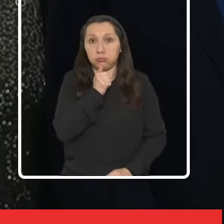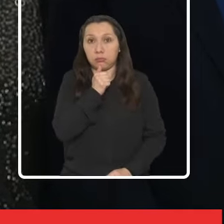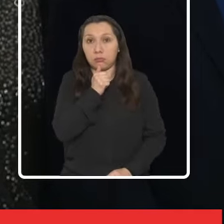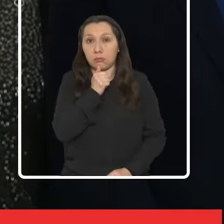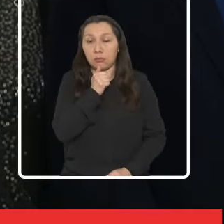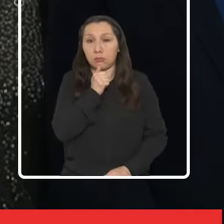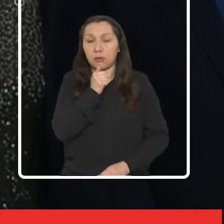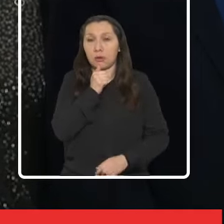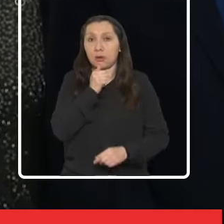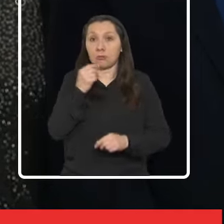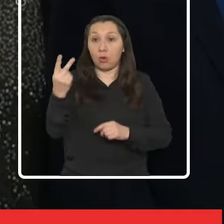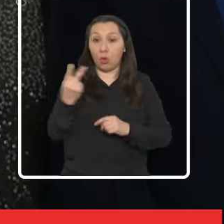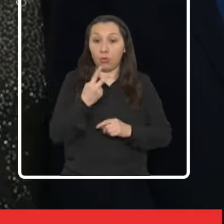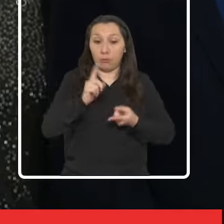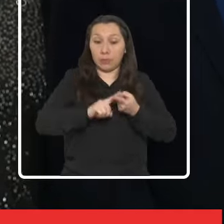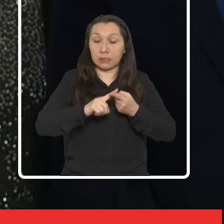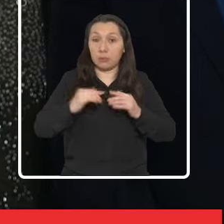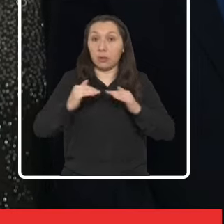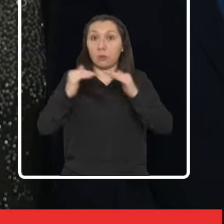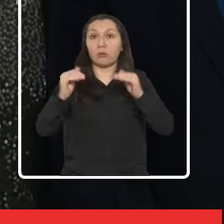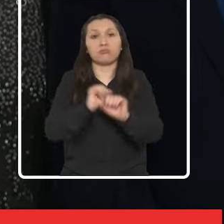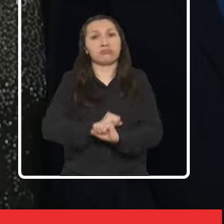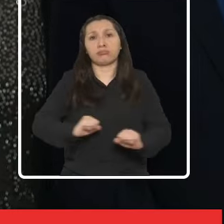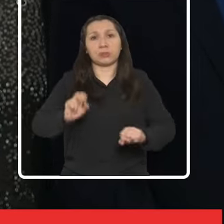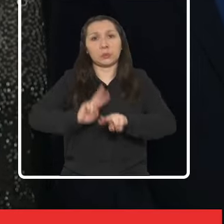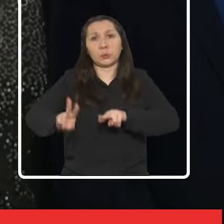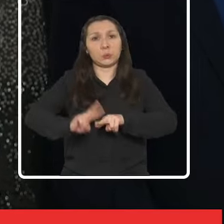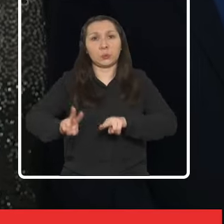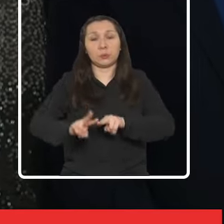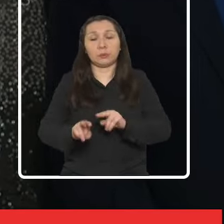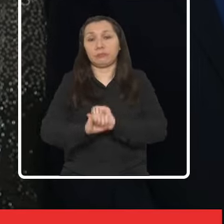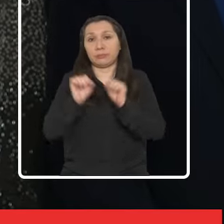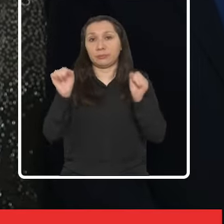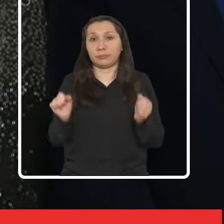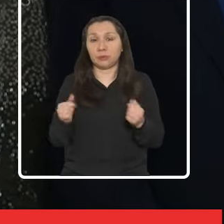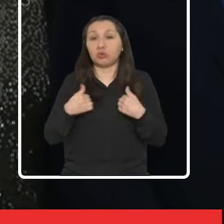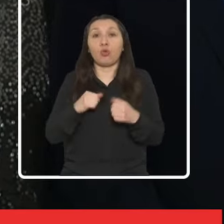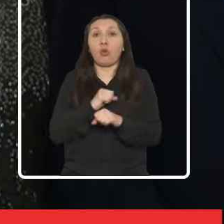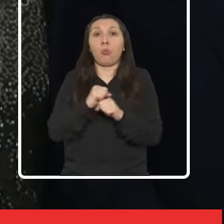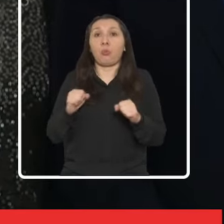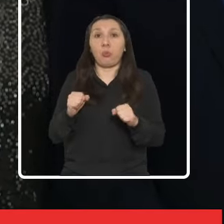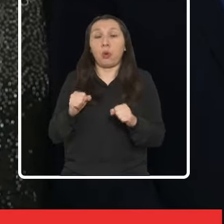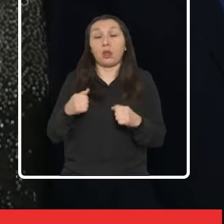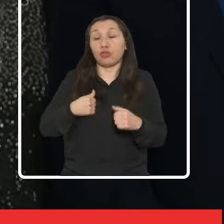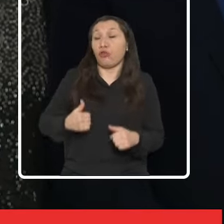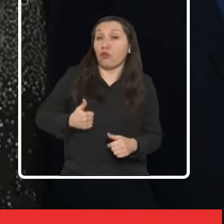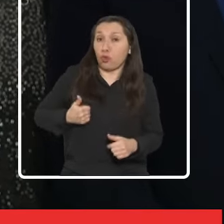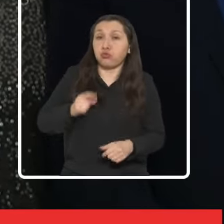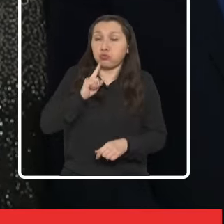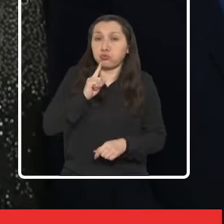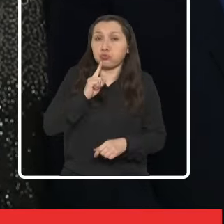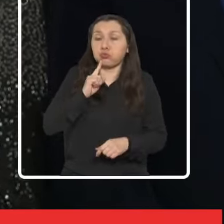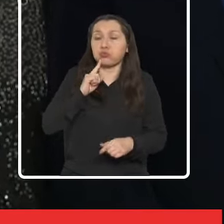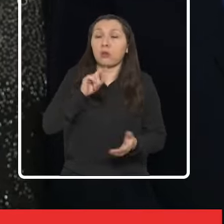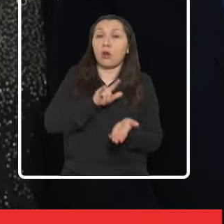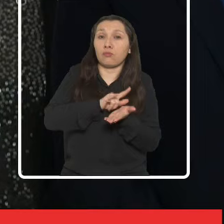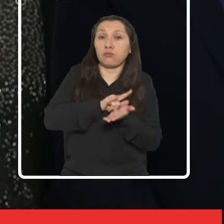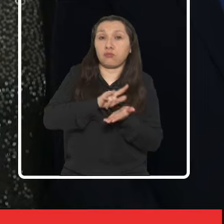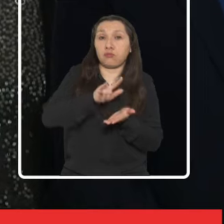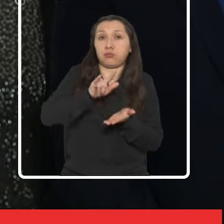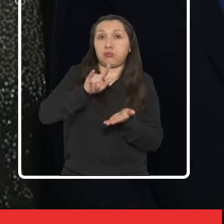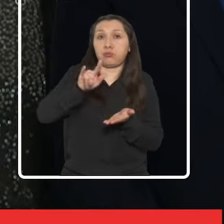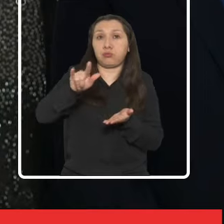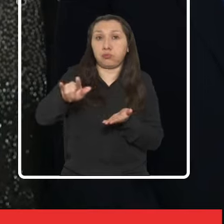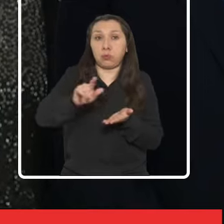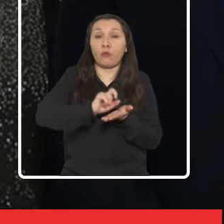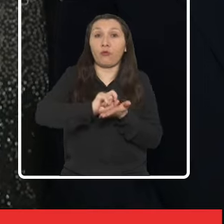un involucramiento de las dos partes, sencillamente no se pueden resolver. Yo no puedo hacer, por más voluntad que tenga, que un avión